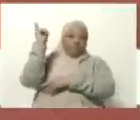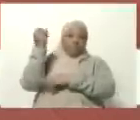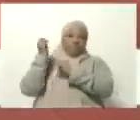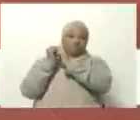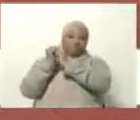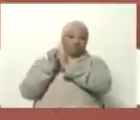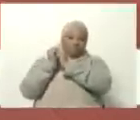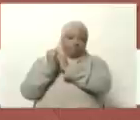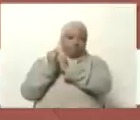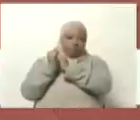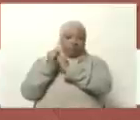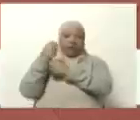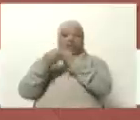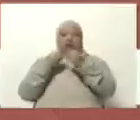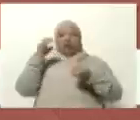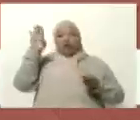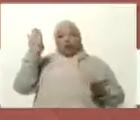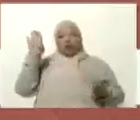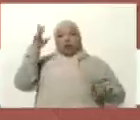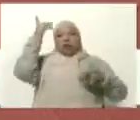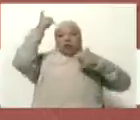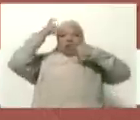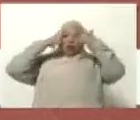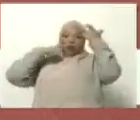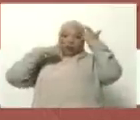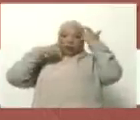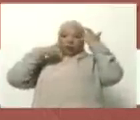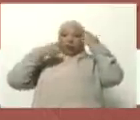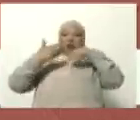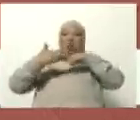de ese juramento del comandante Chávez